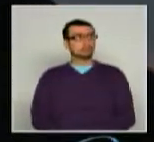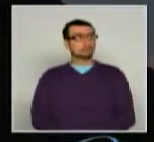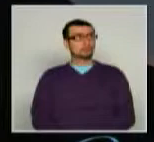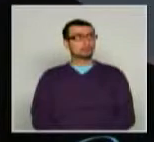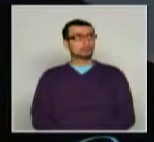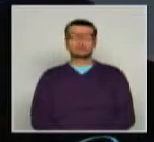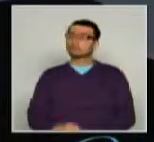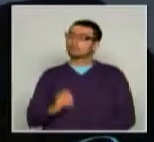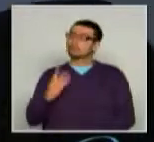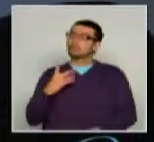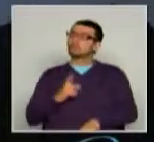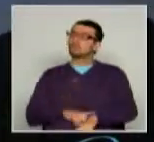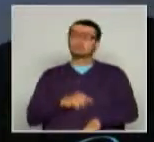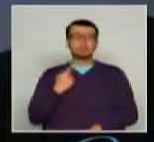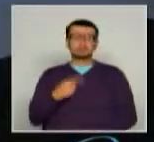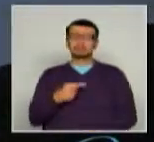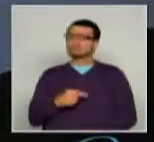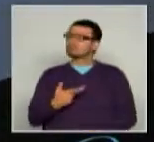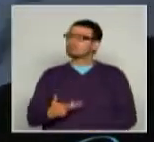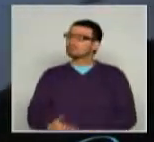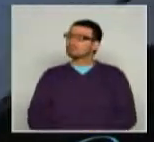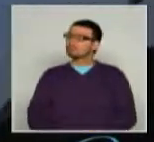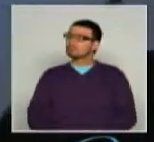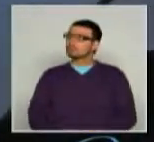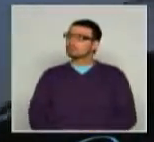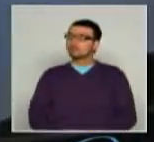¿Cuánto tiempo dura este procedimiento, Raúl Andrés?